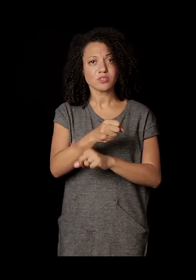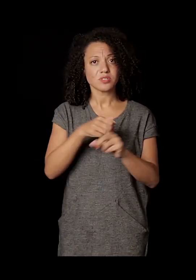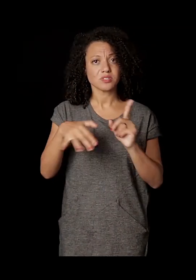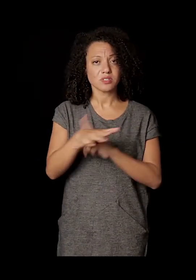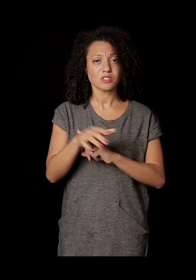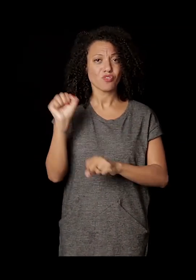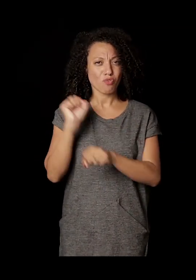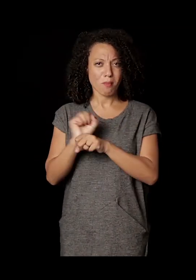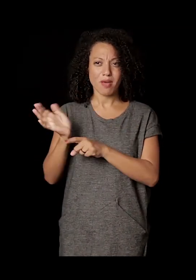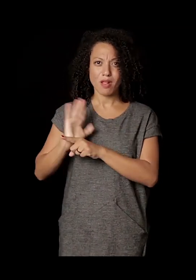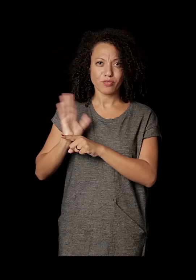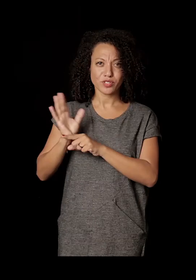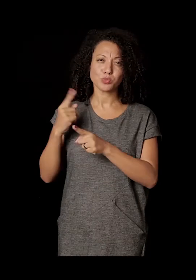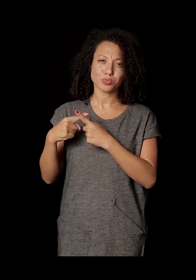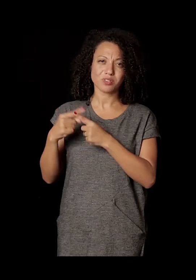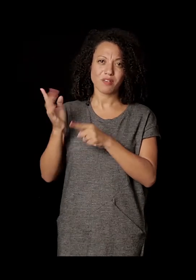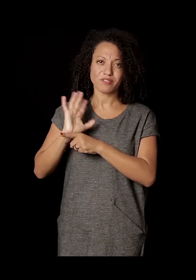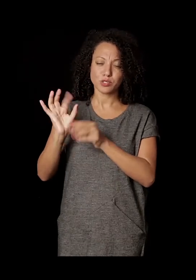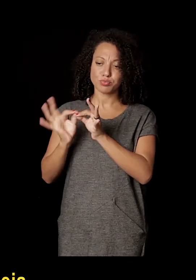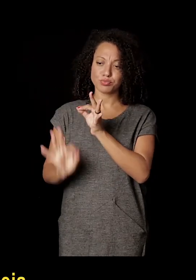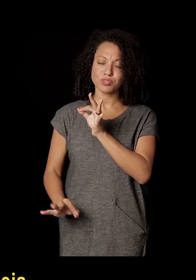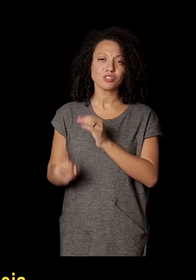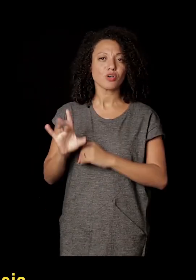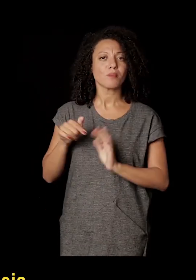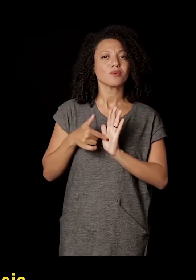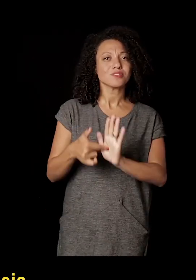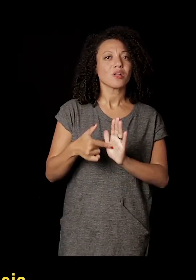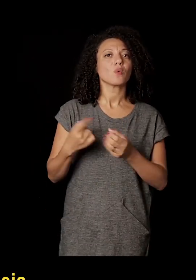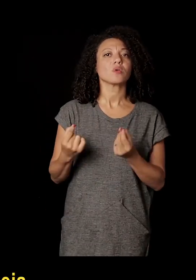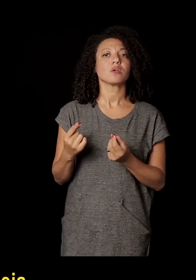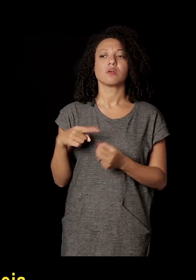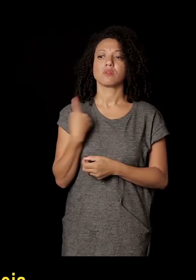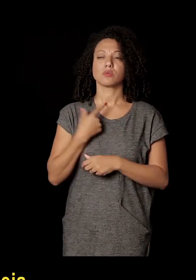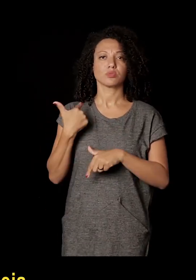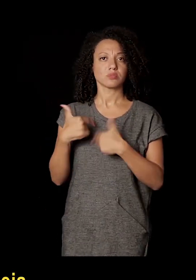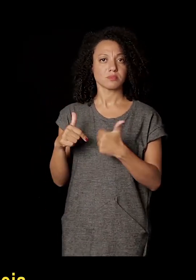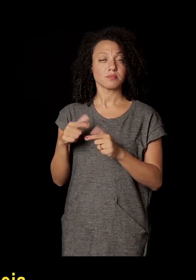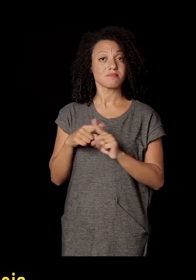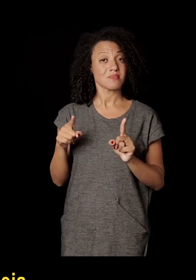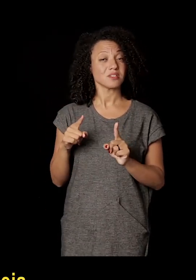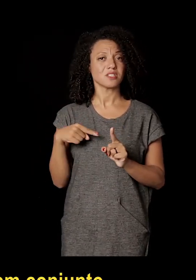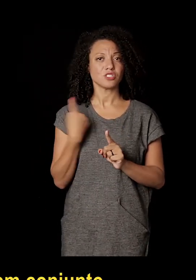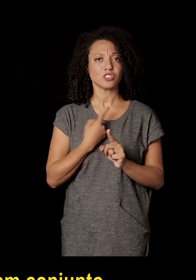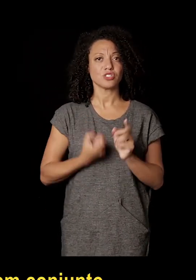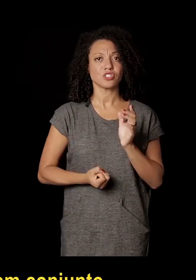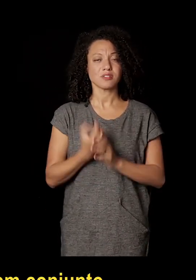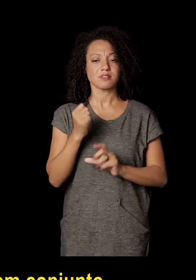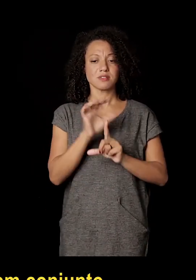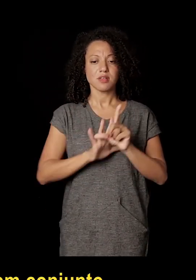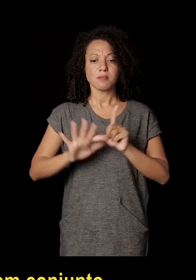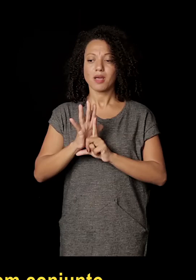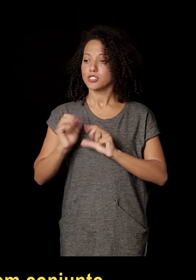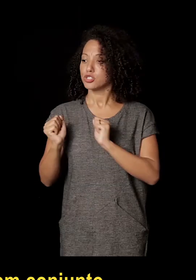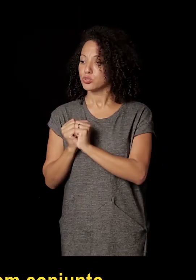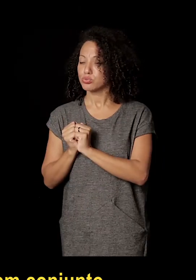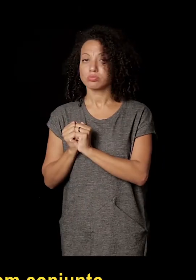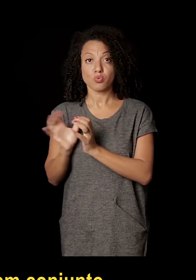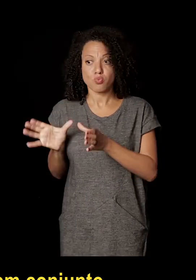por ahí. Voy a parar el video porque es un poquito más largo, pero para darles una idea de las cosas que estamos haciendo. Básicamente